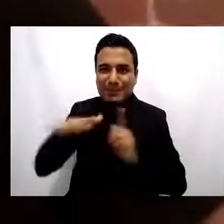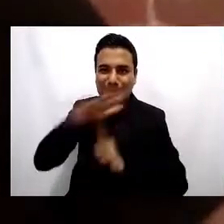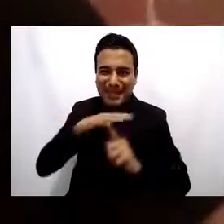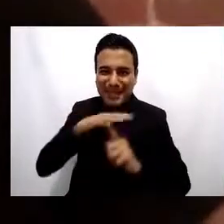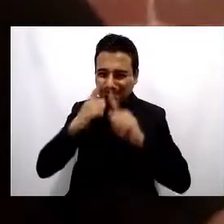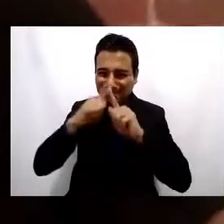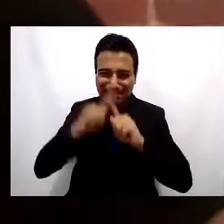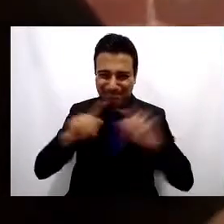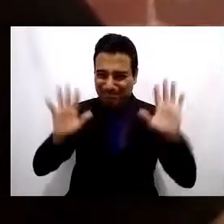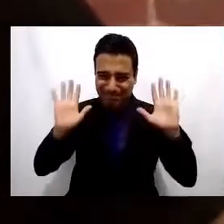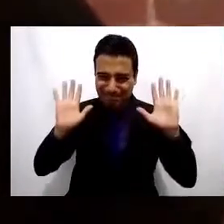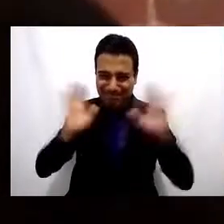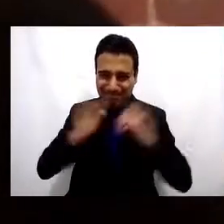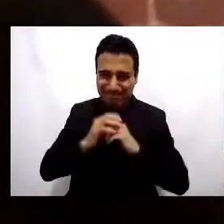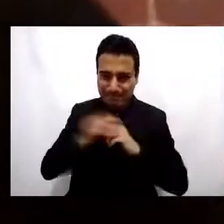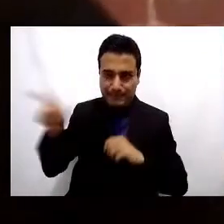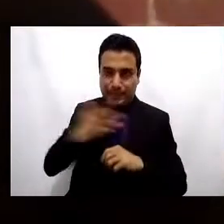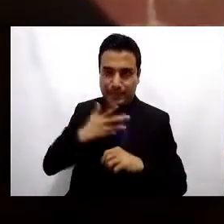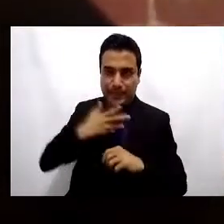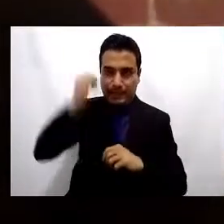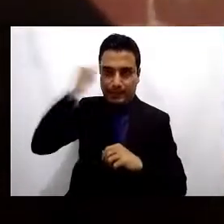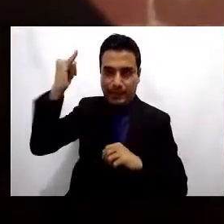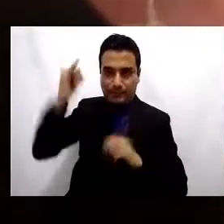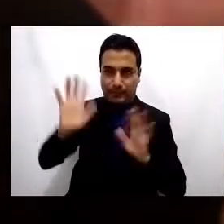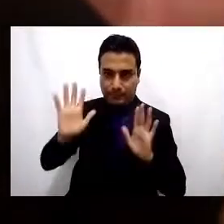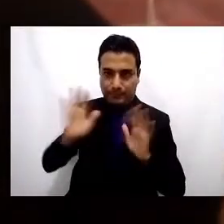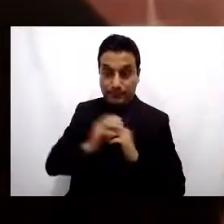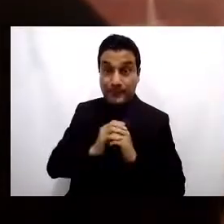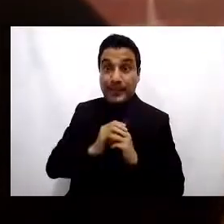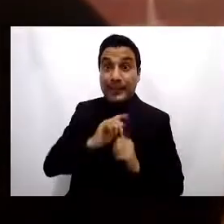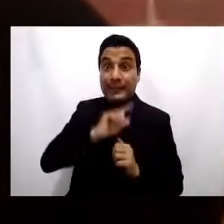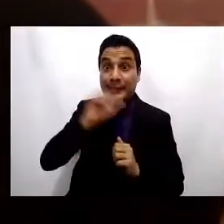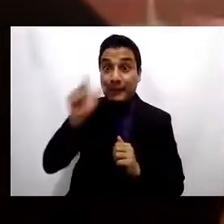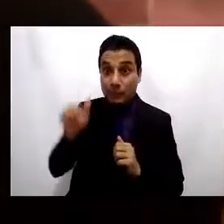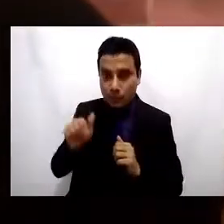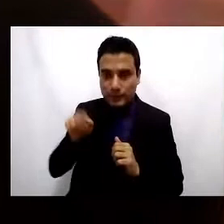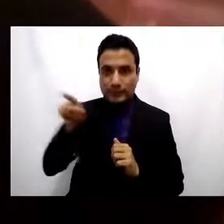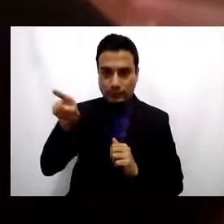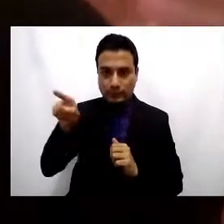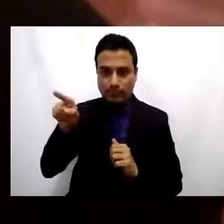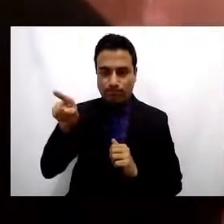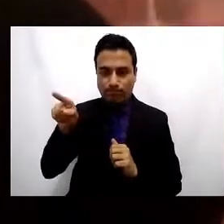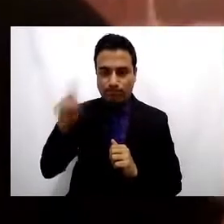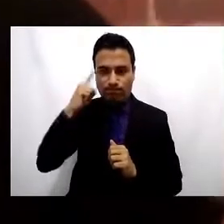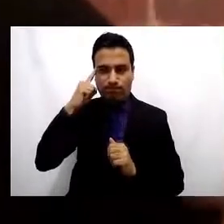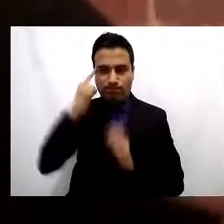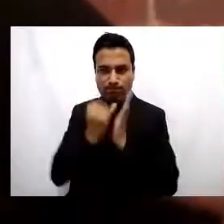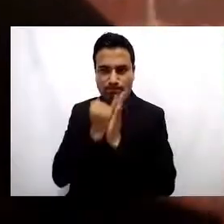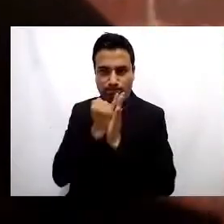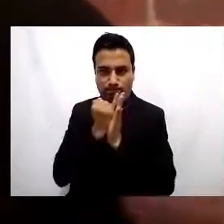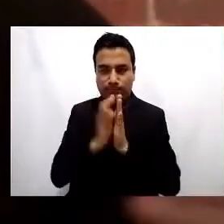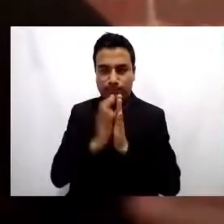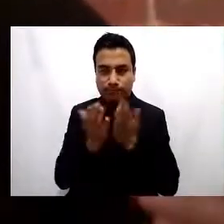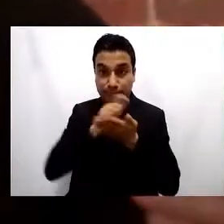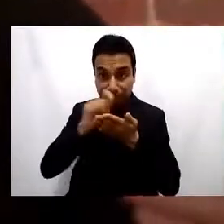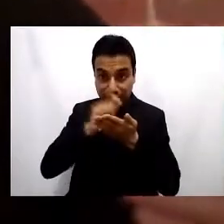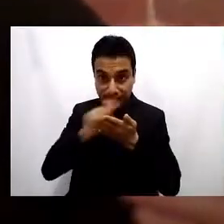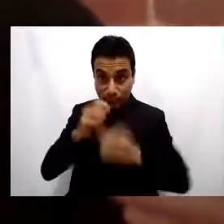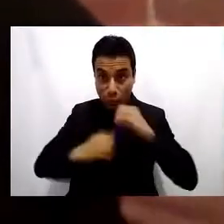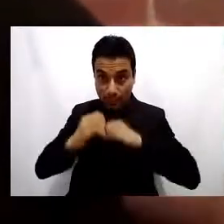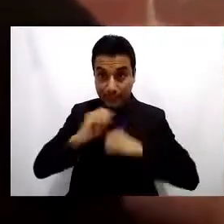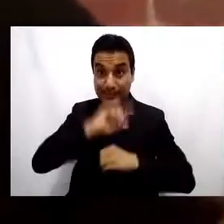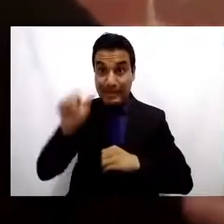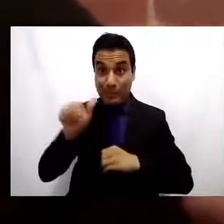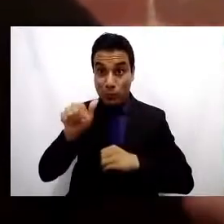fuese, y que luego, puesto a escribir la obra y a montarla, hizo